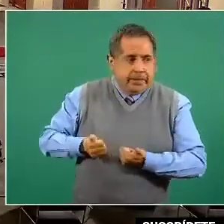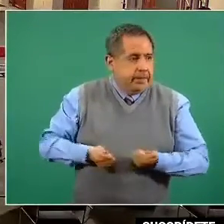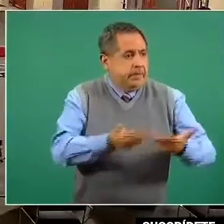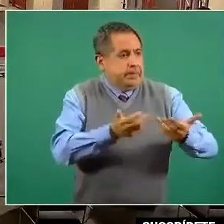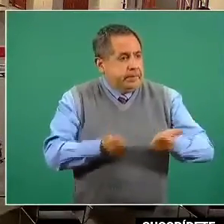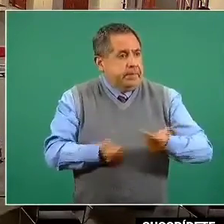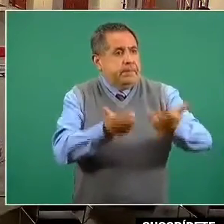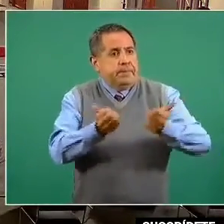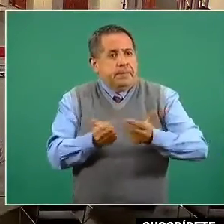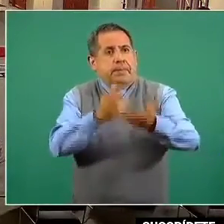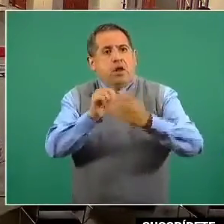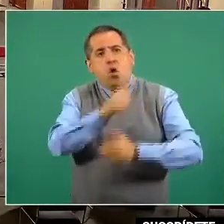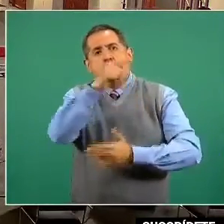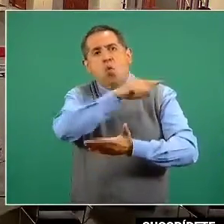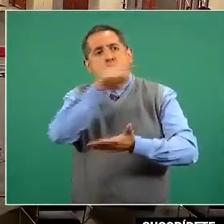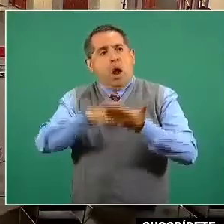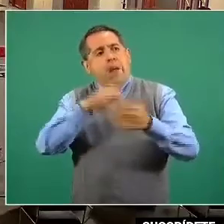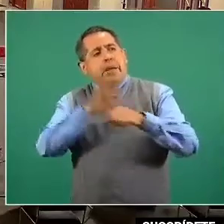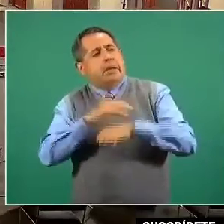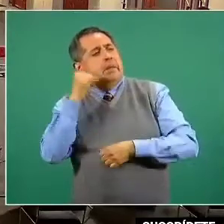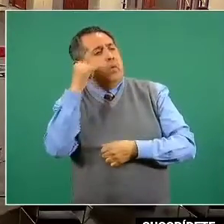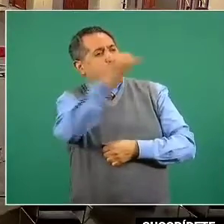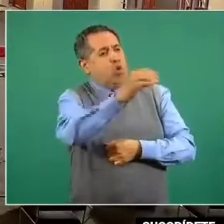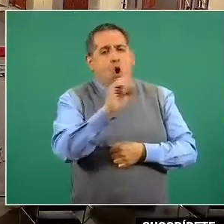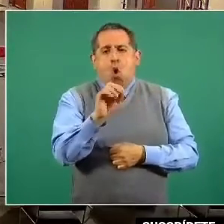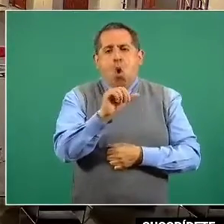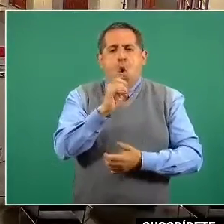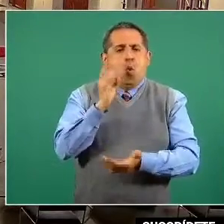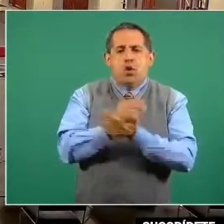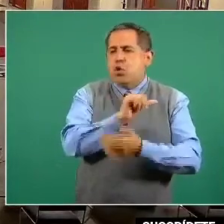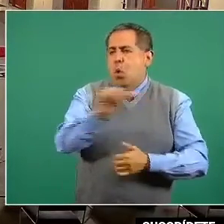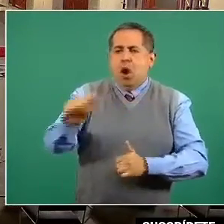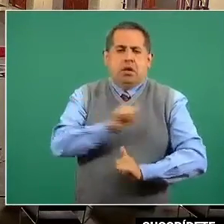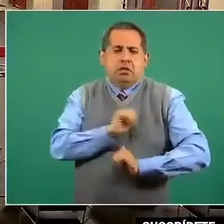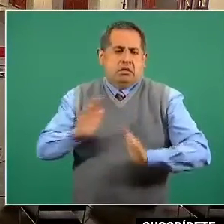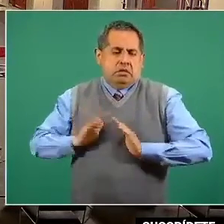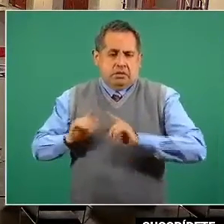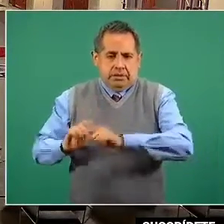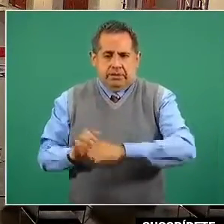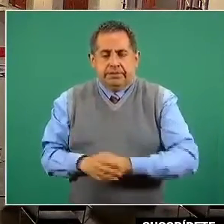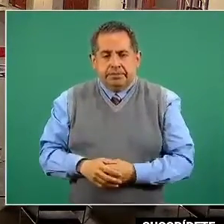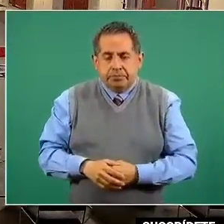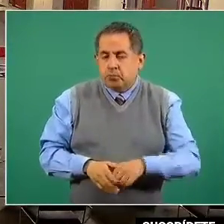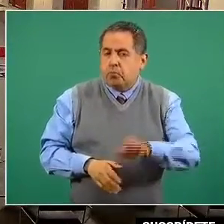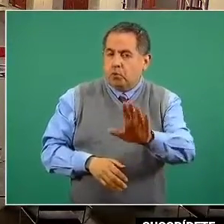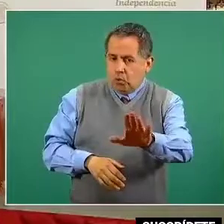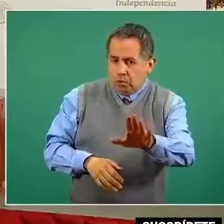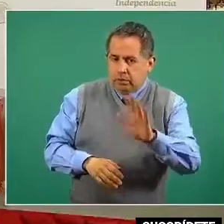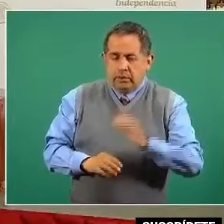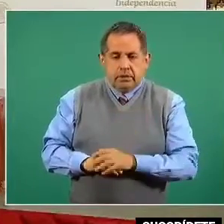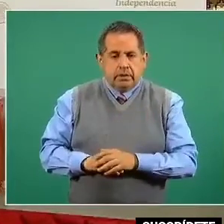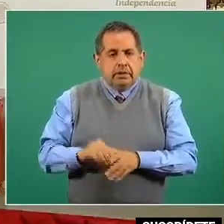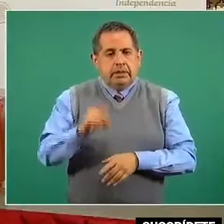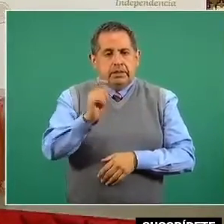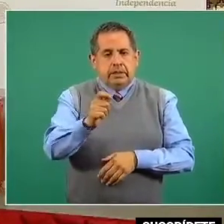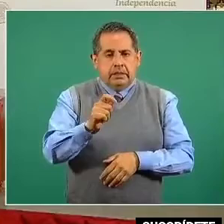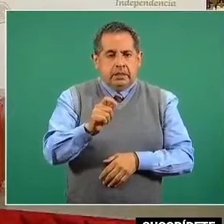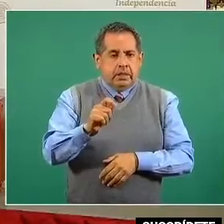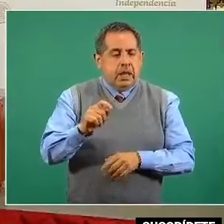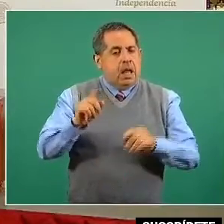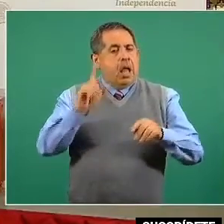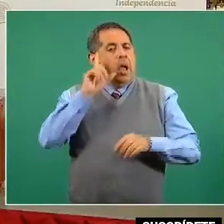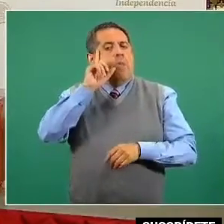lugares lejanos, o esto va a ser función de las Fuerzas Armadas. Gracias. Muchas gracias. No quiero adelantar vísperas porque ese va a ser el tema del pulso de la